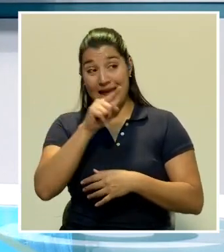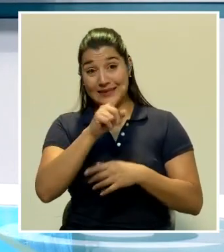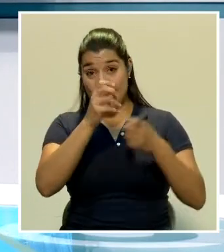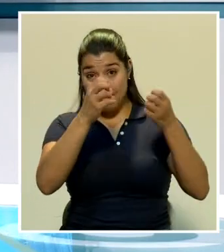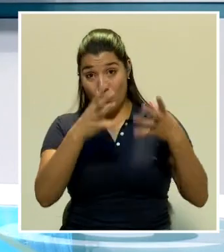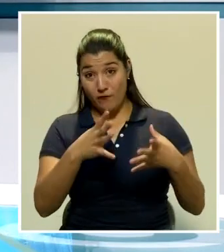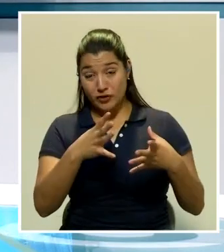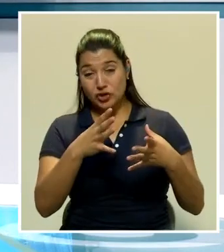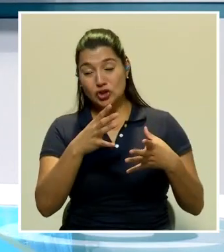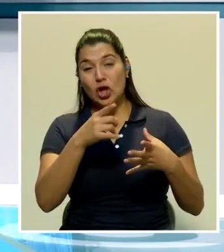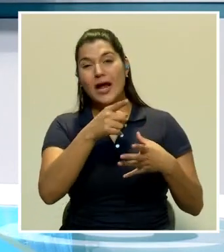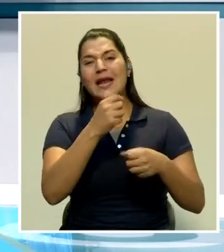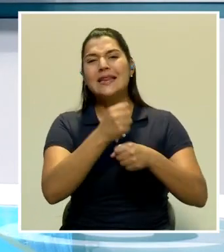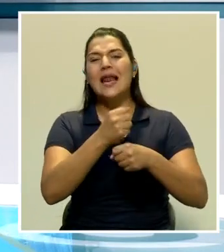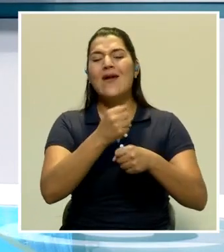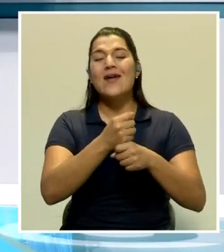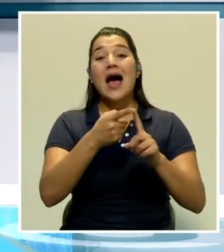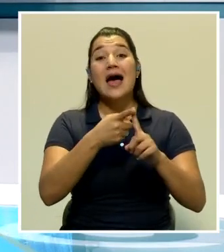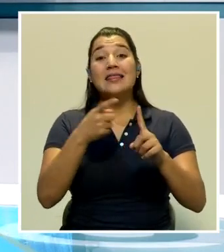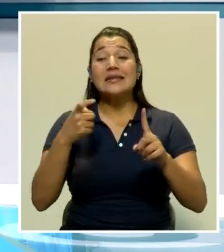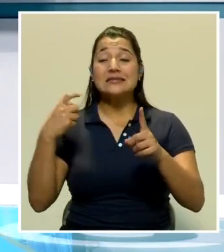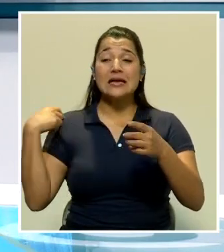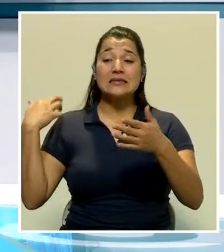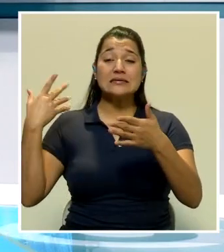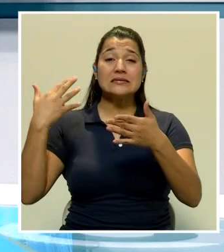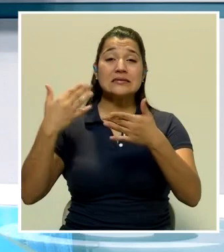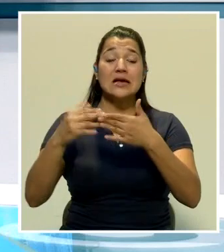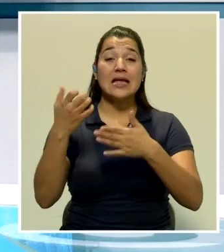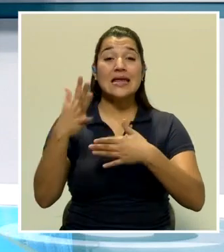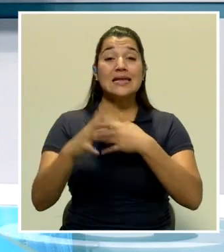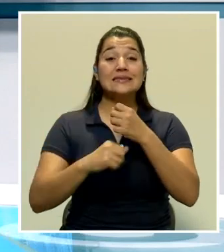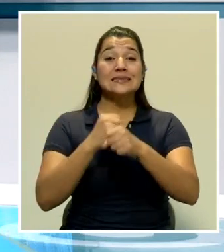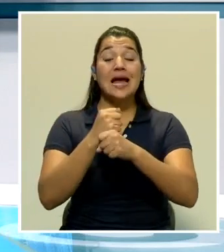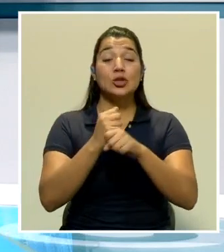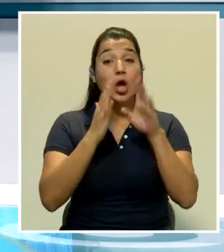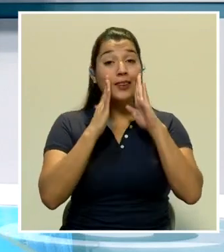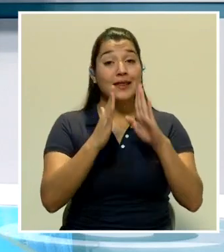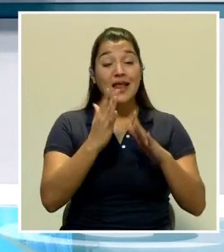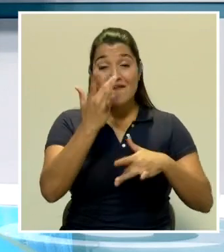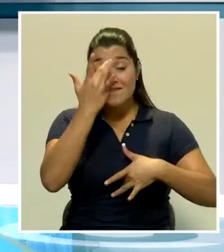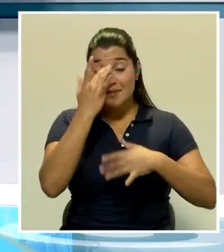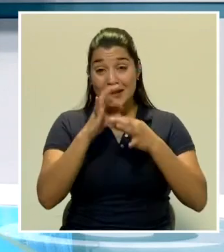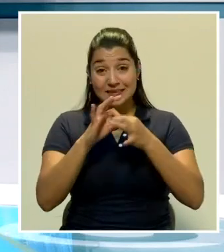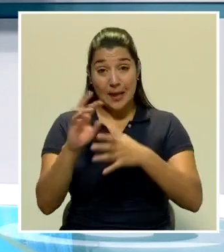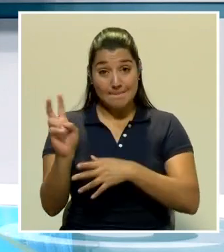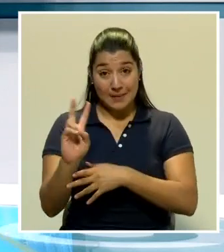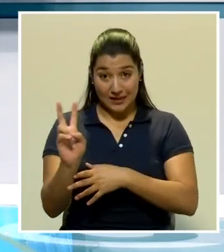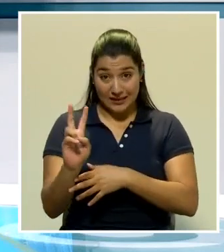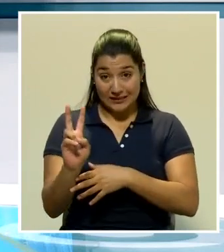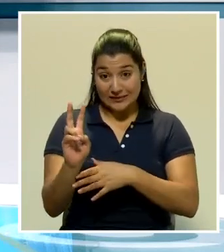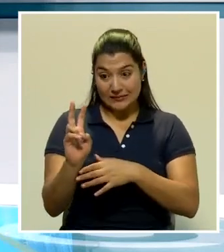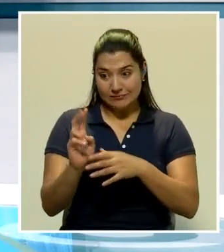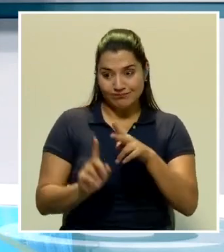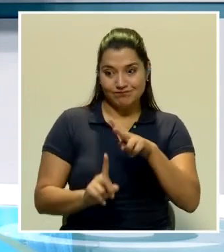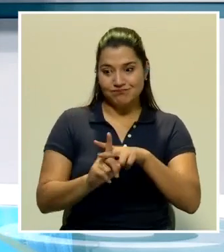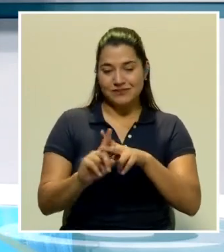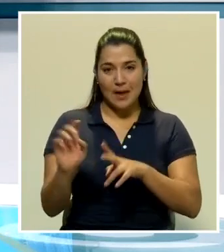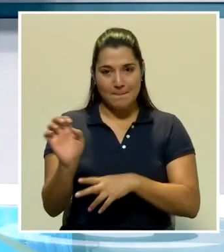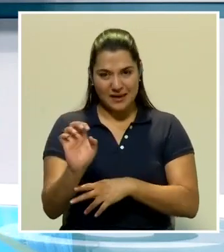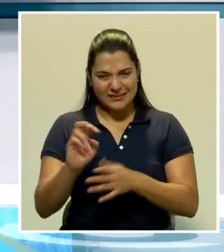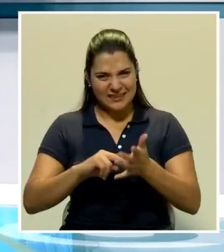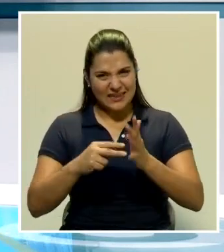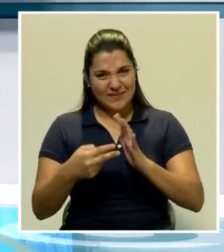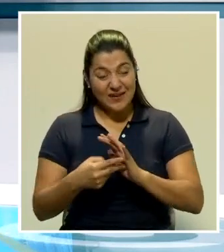Drexler trabaja desde hace más de 15 años con enfermedades virales emergentes, es decir, trabaja